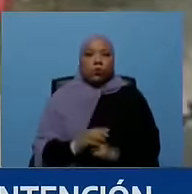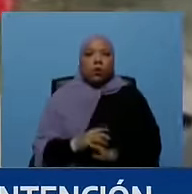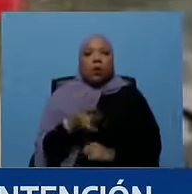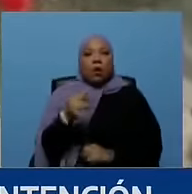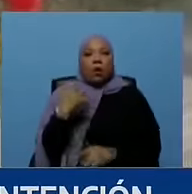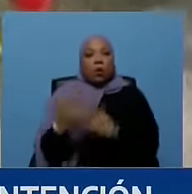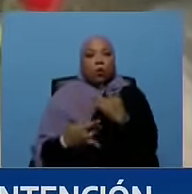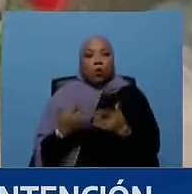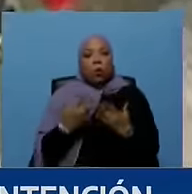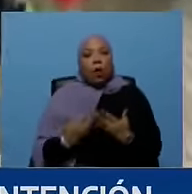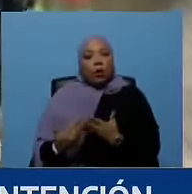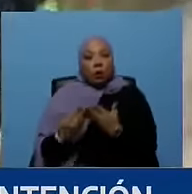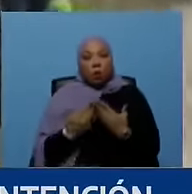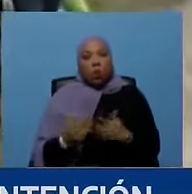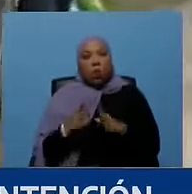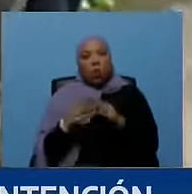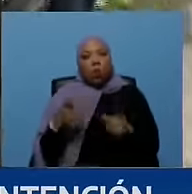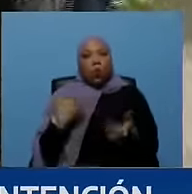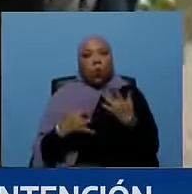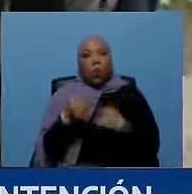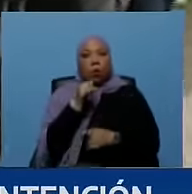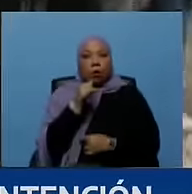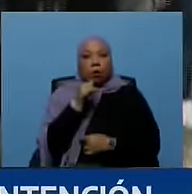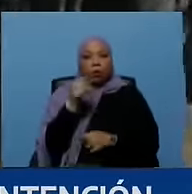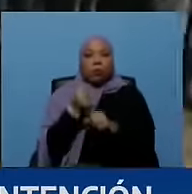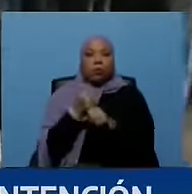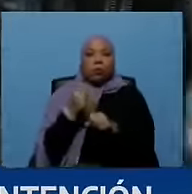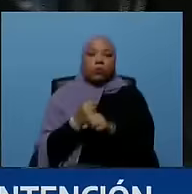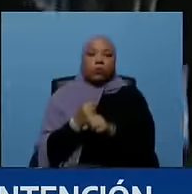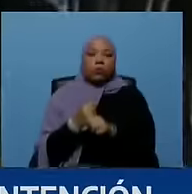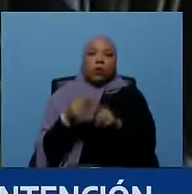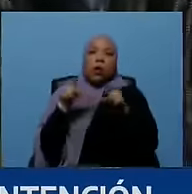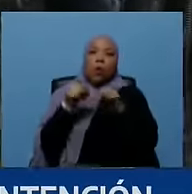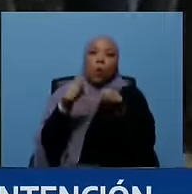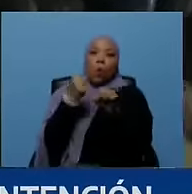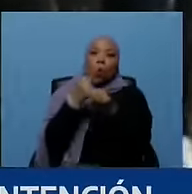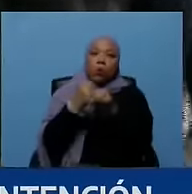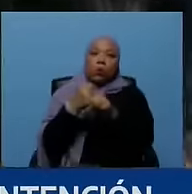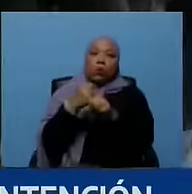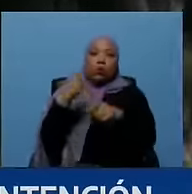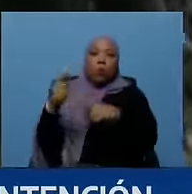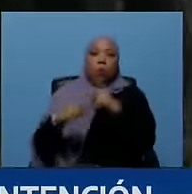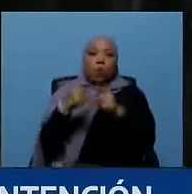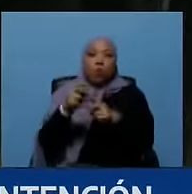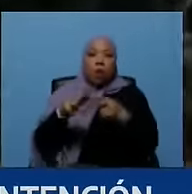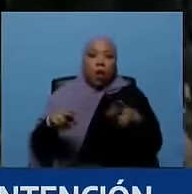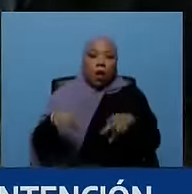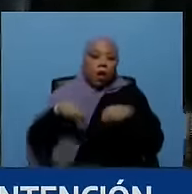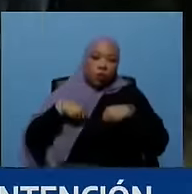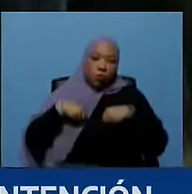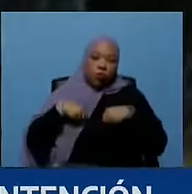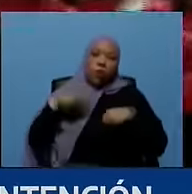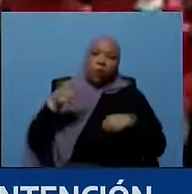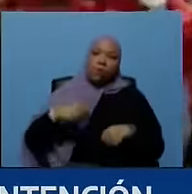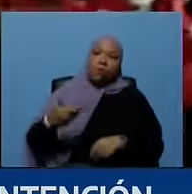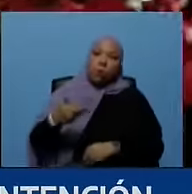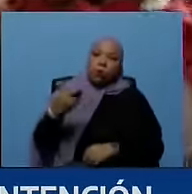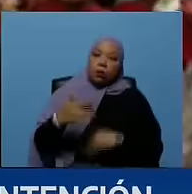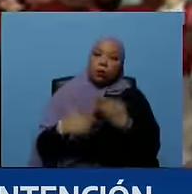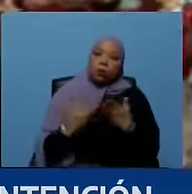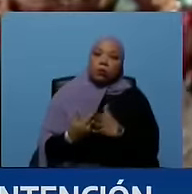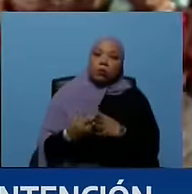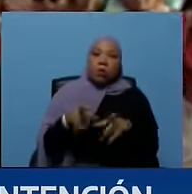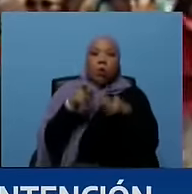Porque estamos estudiando todos los mecanismos para cumplir el compromiso que asumí con ustedes, que lo